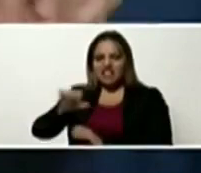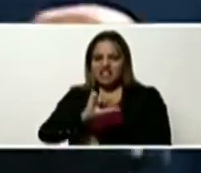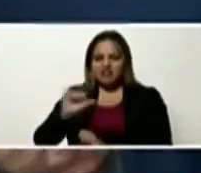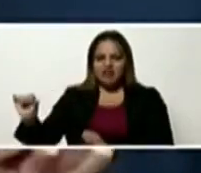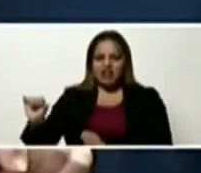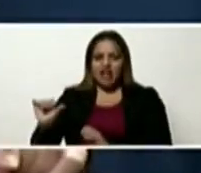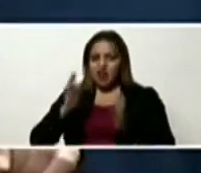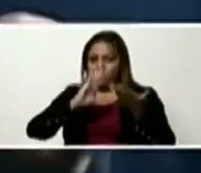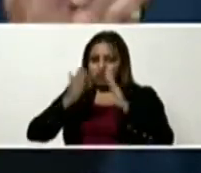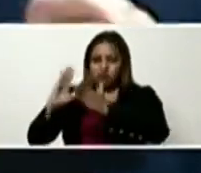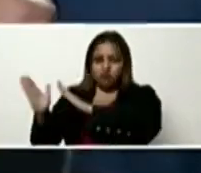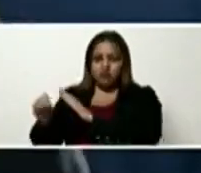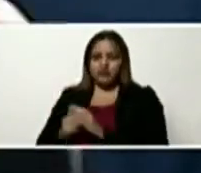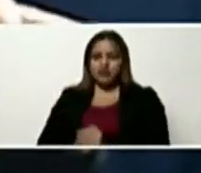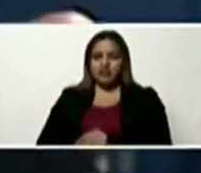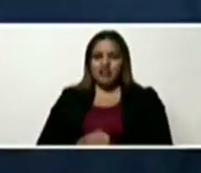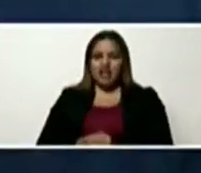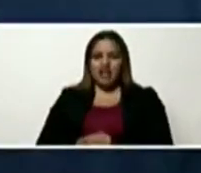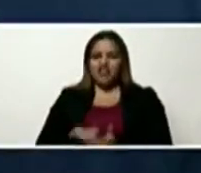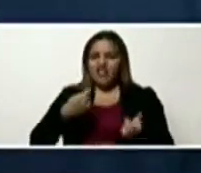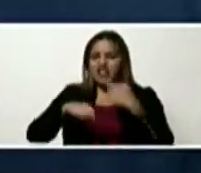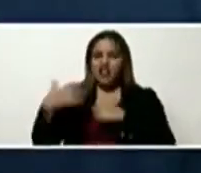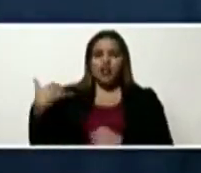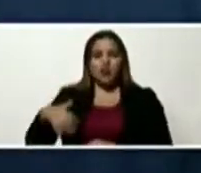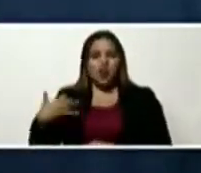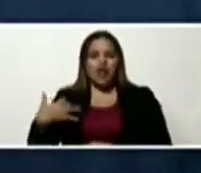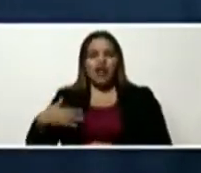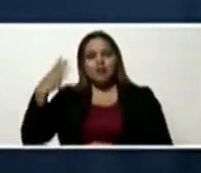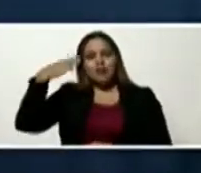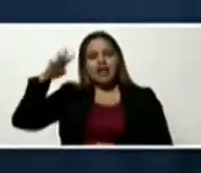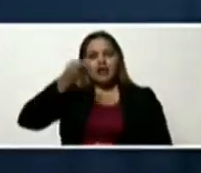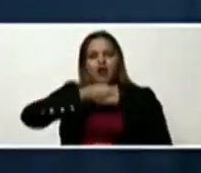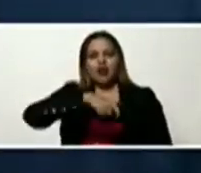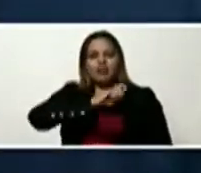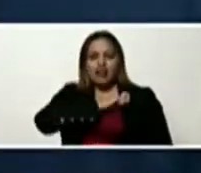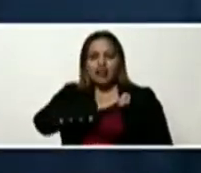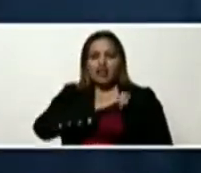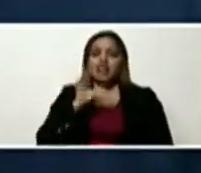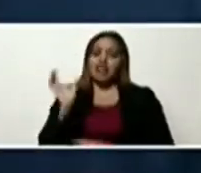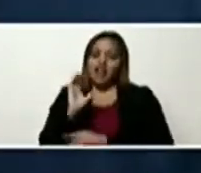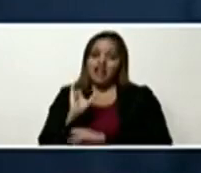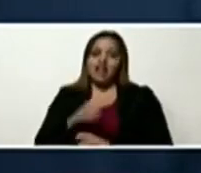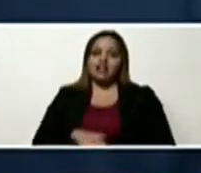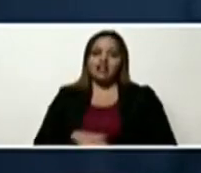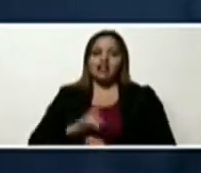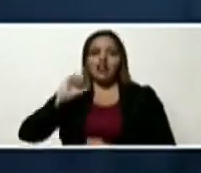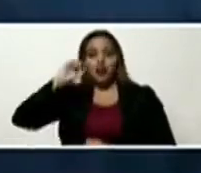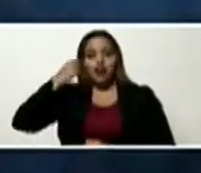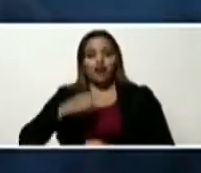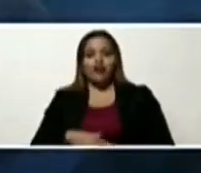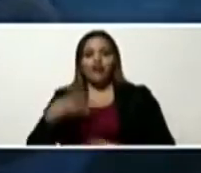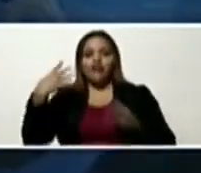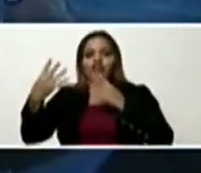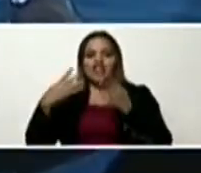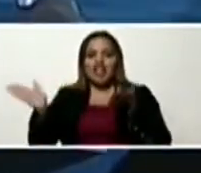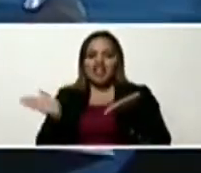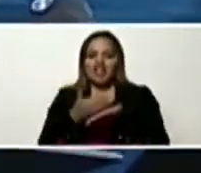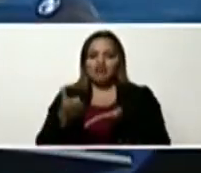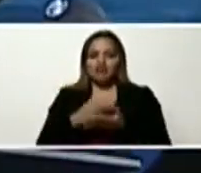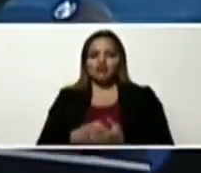está saliendo en Buenos Aires, en México, en España y en Caracas, con ocasión de la Feria del